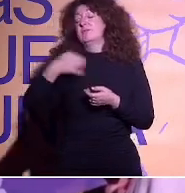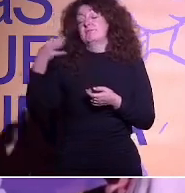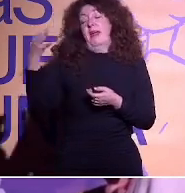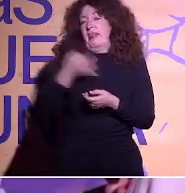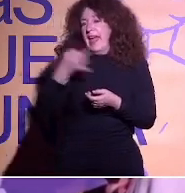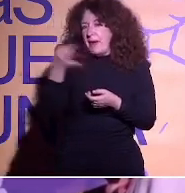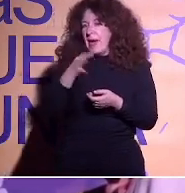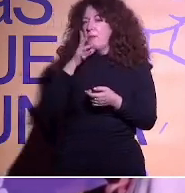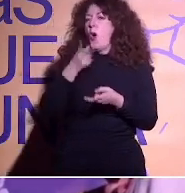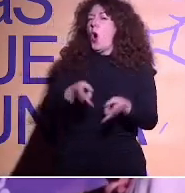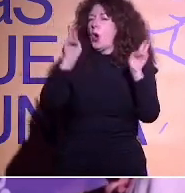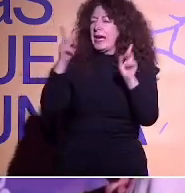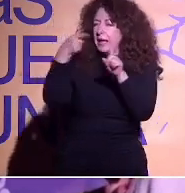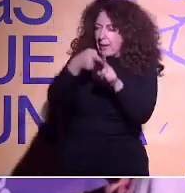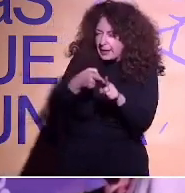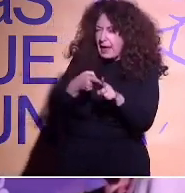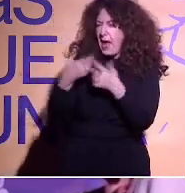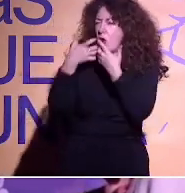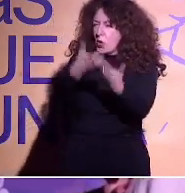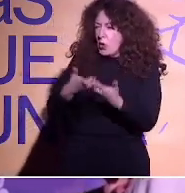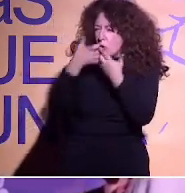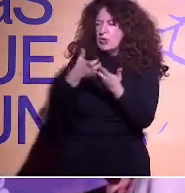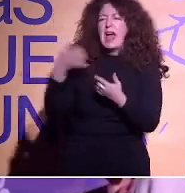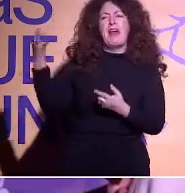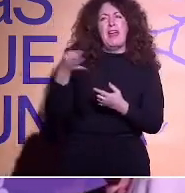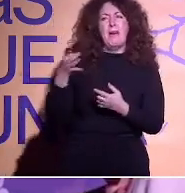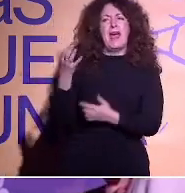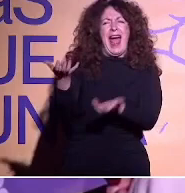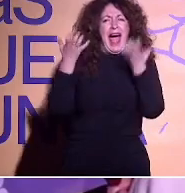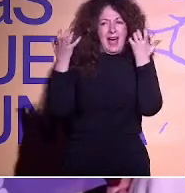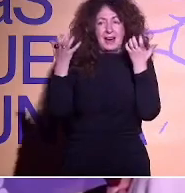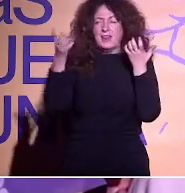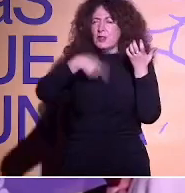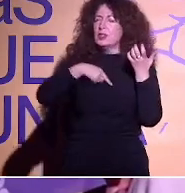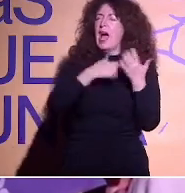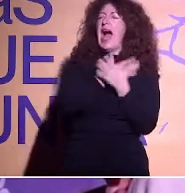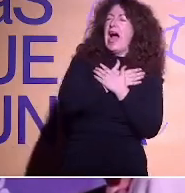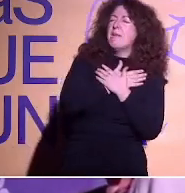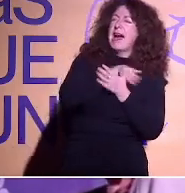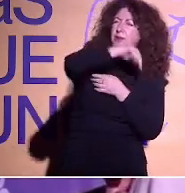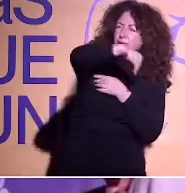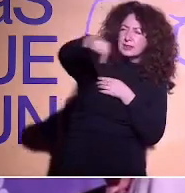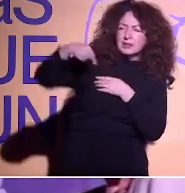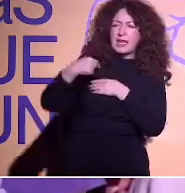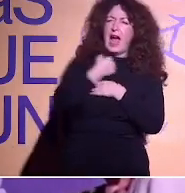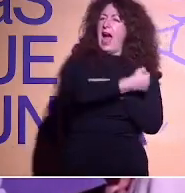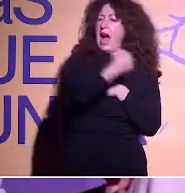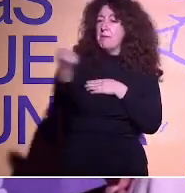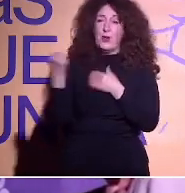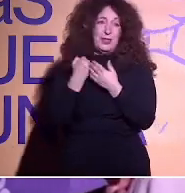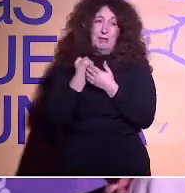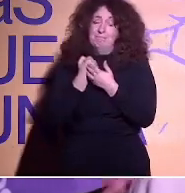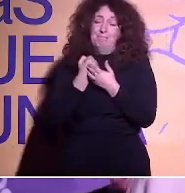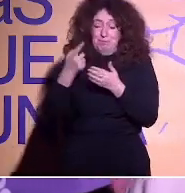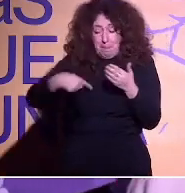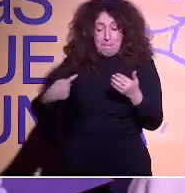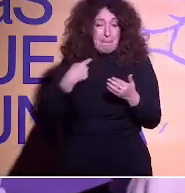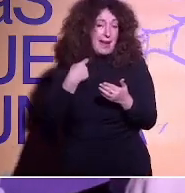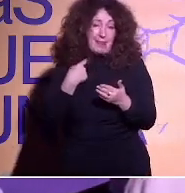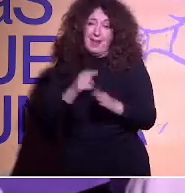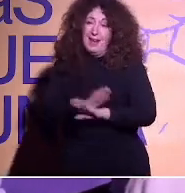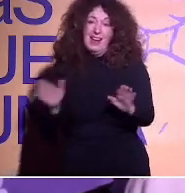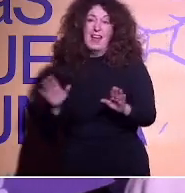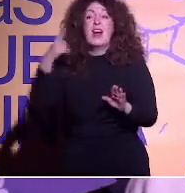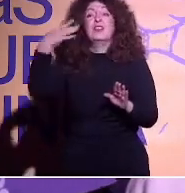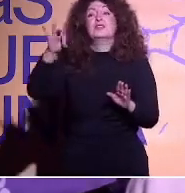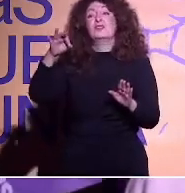deber ganar debemos amarnos y apoyarnos las unas a las otras no tenemos nada que perder